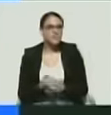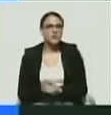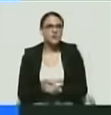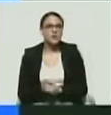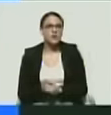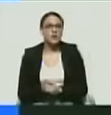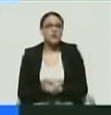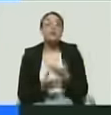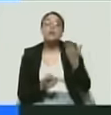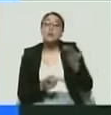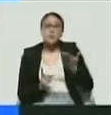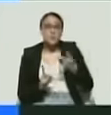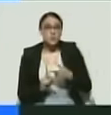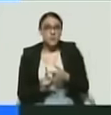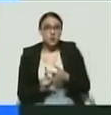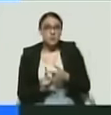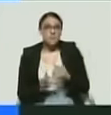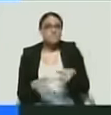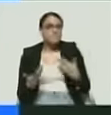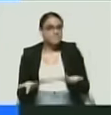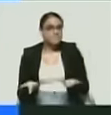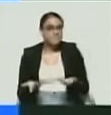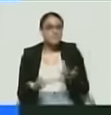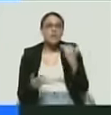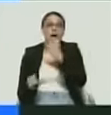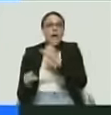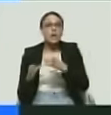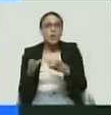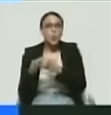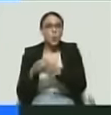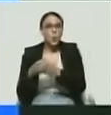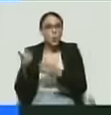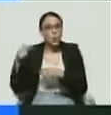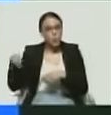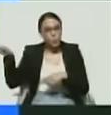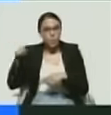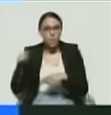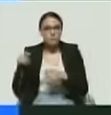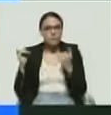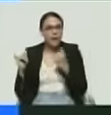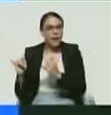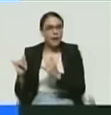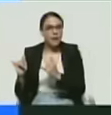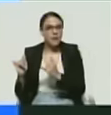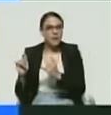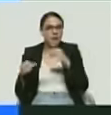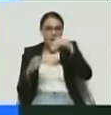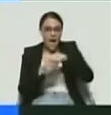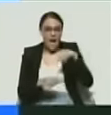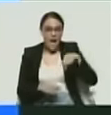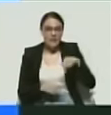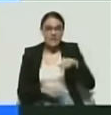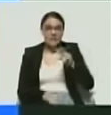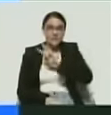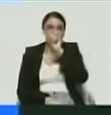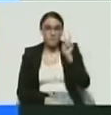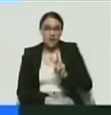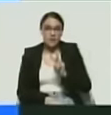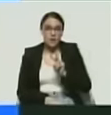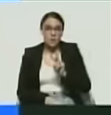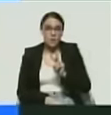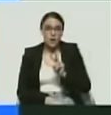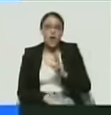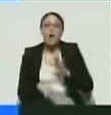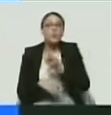queda claro que hay un sector de la vida venezolana, para no llamarlo política, porque no es política lo que